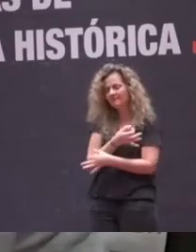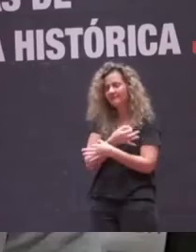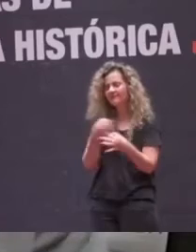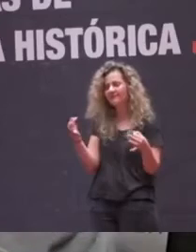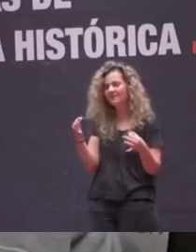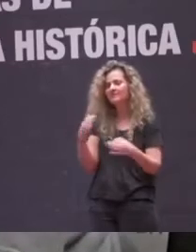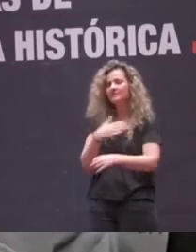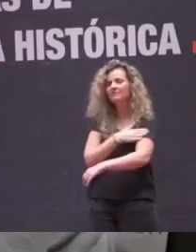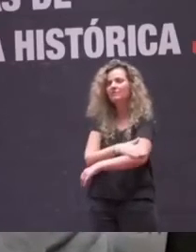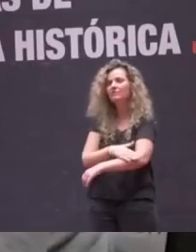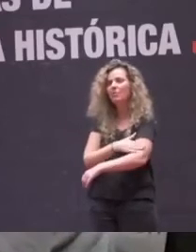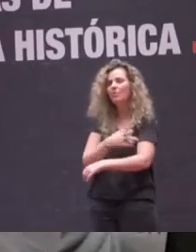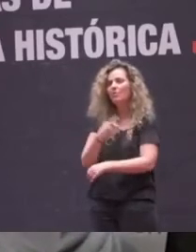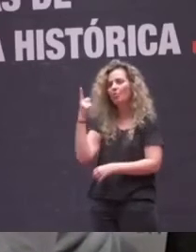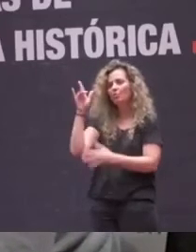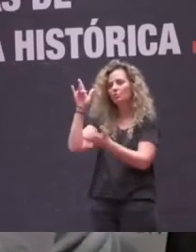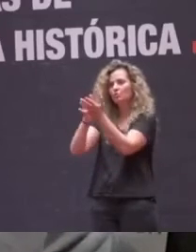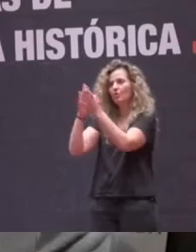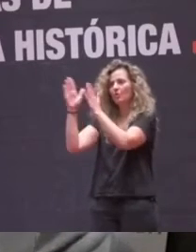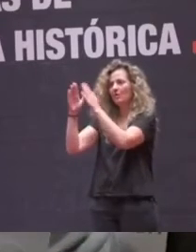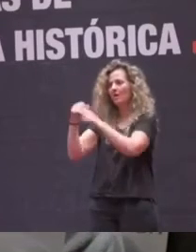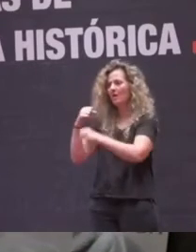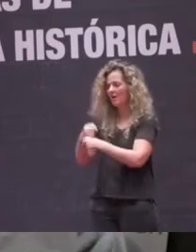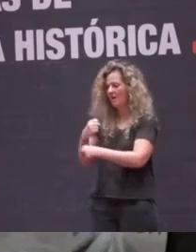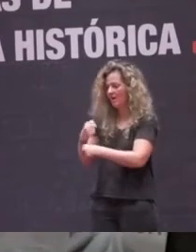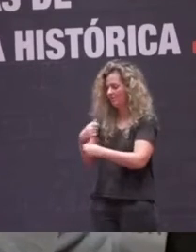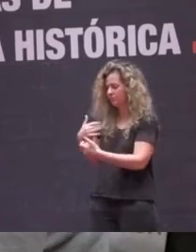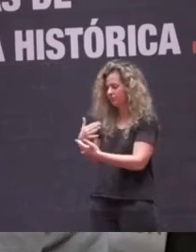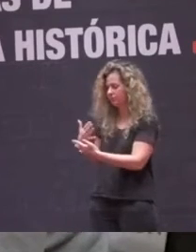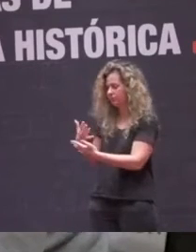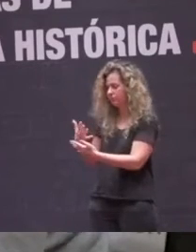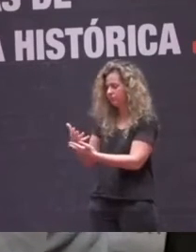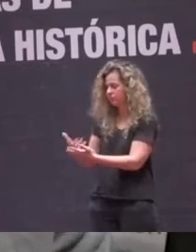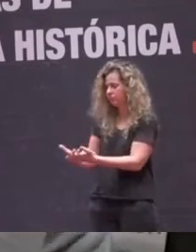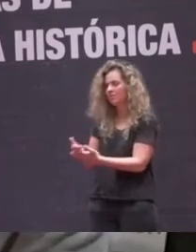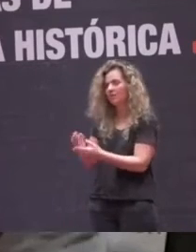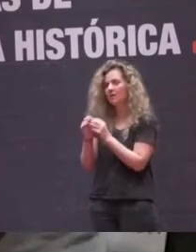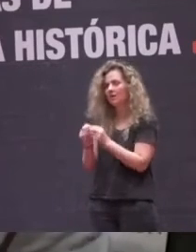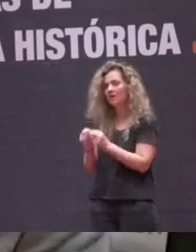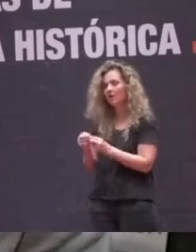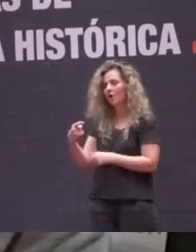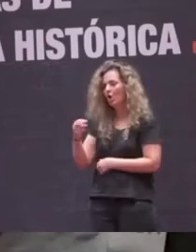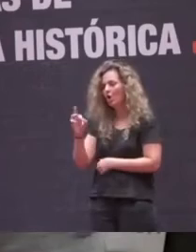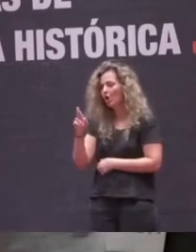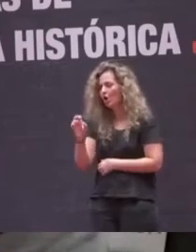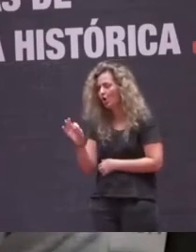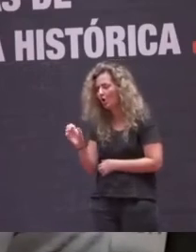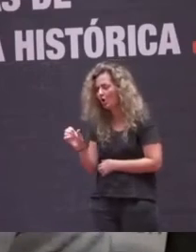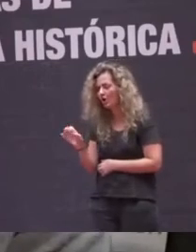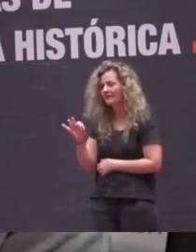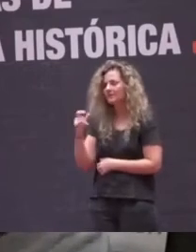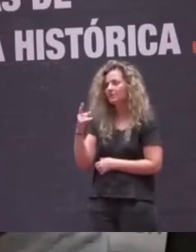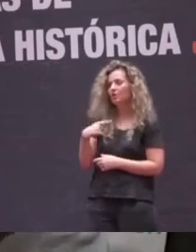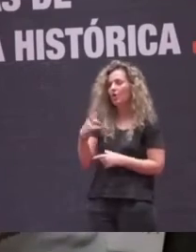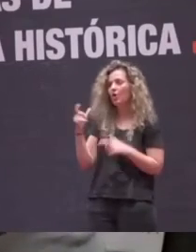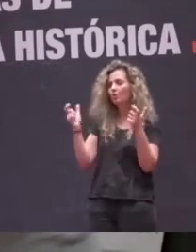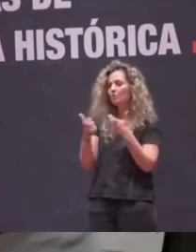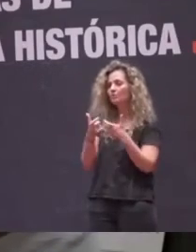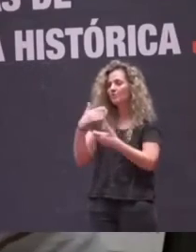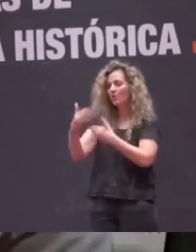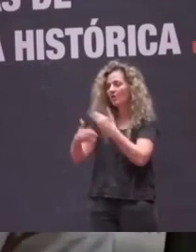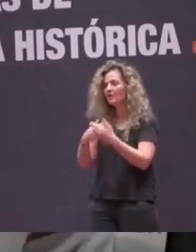o Estado chegou un momento que, con todo o traballo desenvolto aquí, con todo o traballo de Goretti, a Xunta pro Devolución, os xuristas,